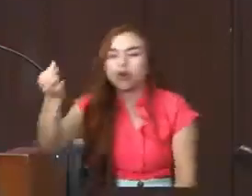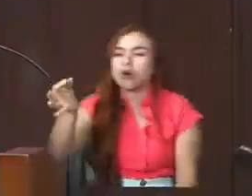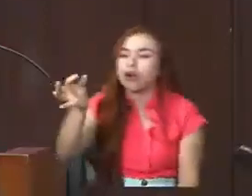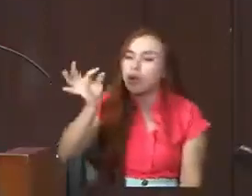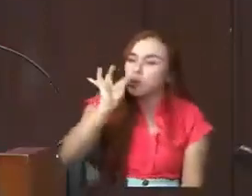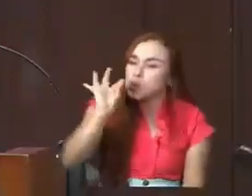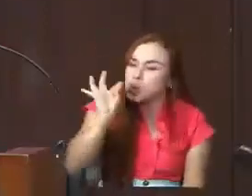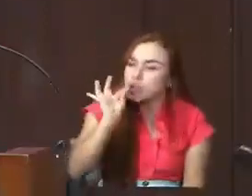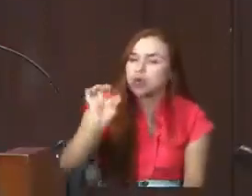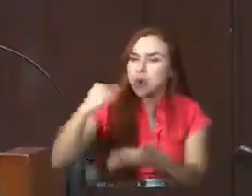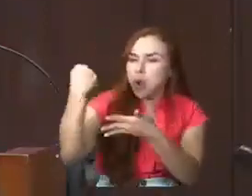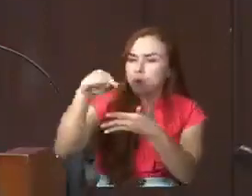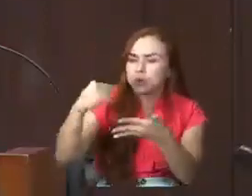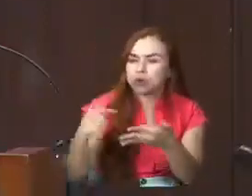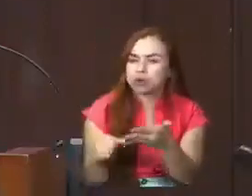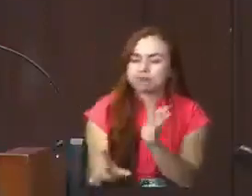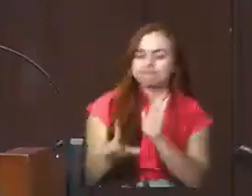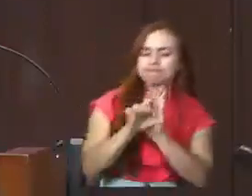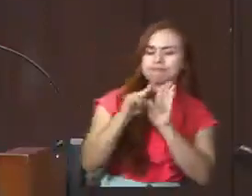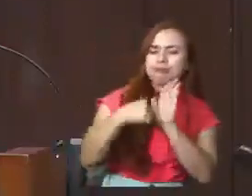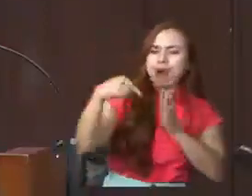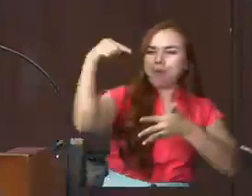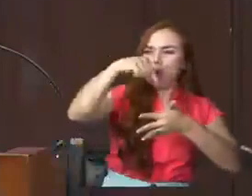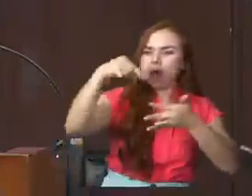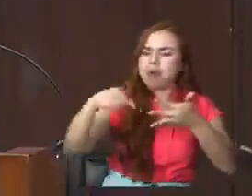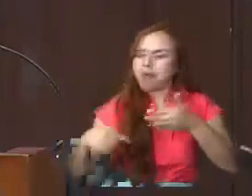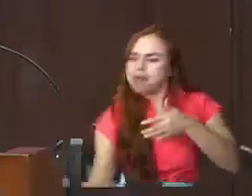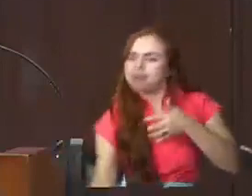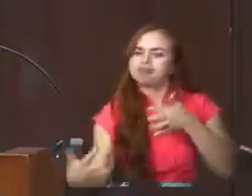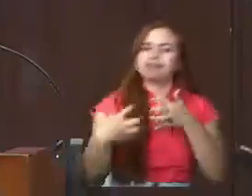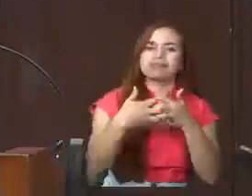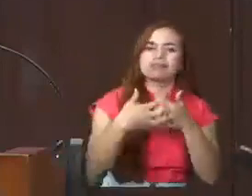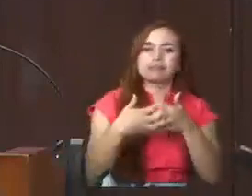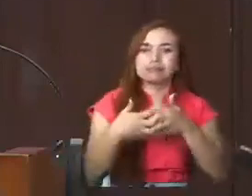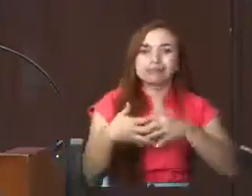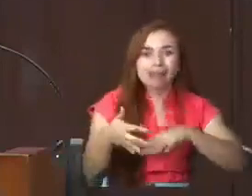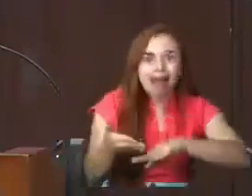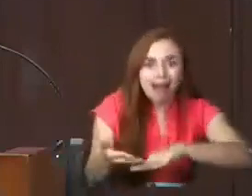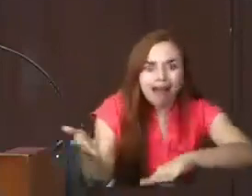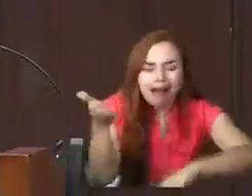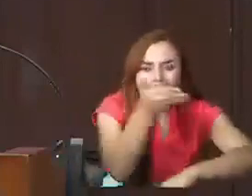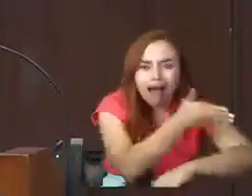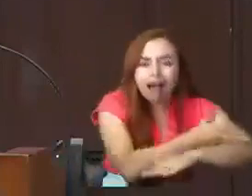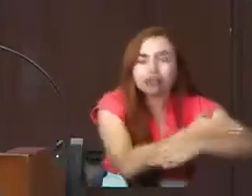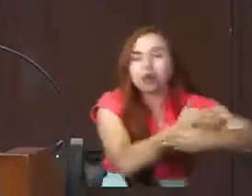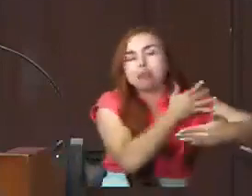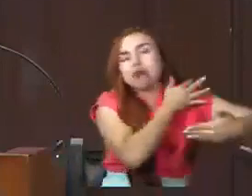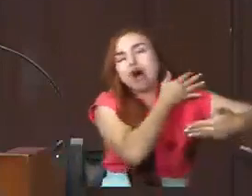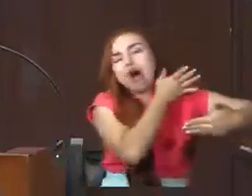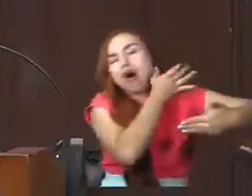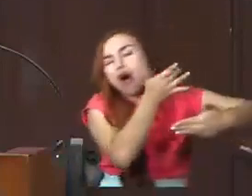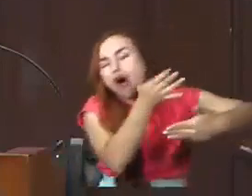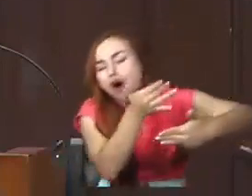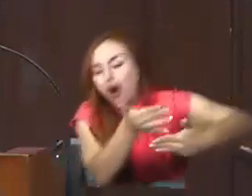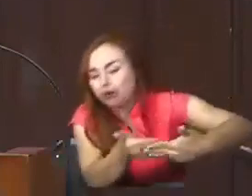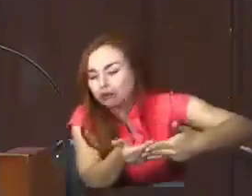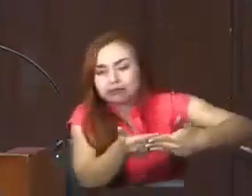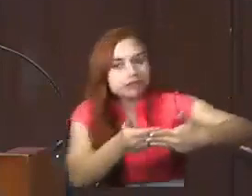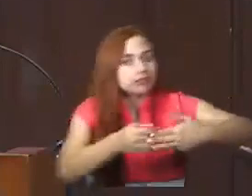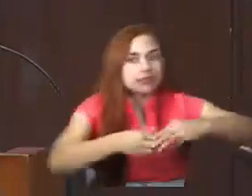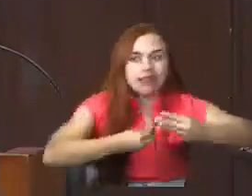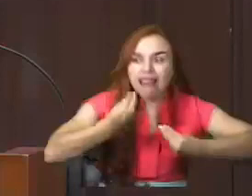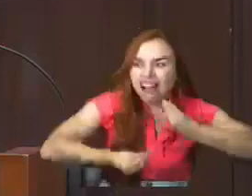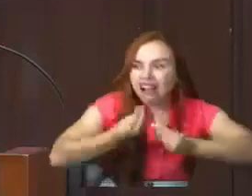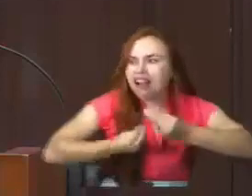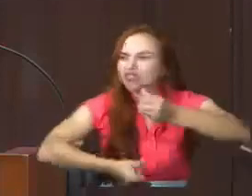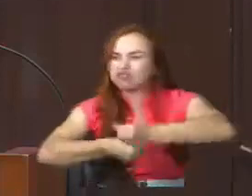disposiciones, que tenía un arrastre histórico de lo que no podía hacer el CONAPRED y lo que hoy en adelante va a